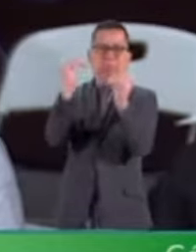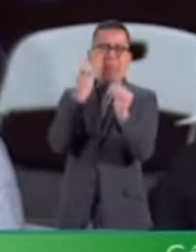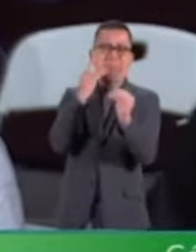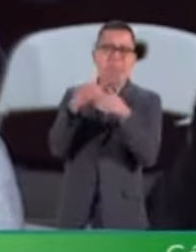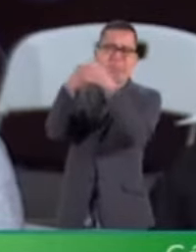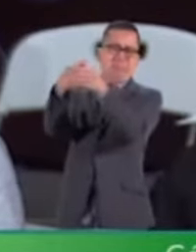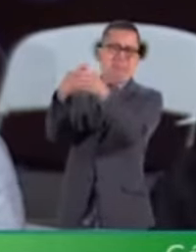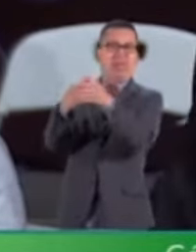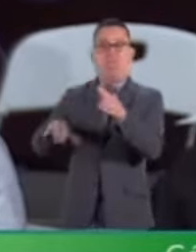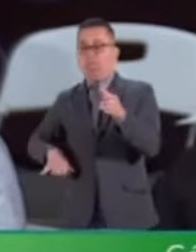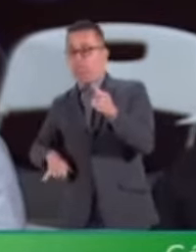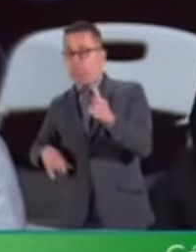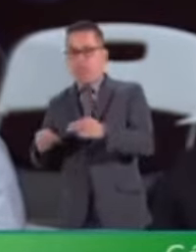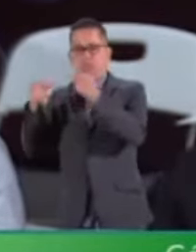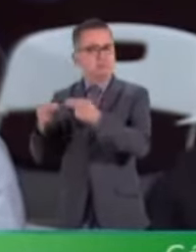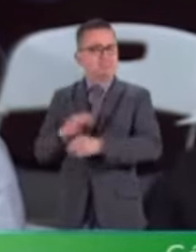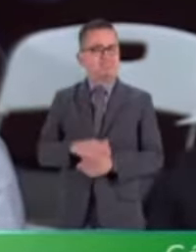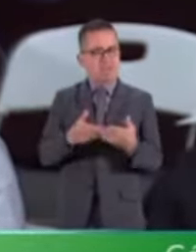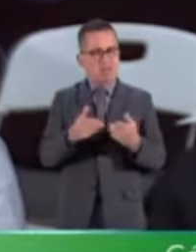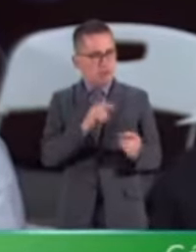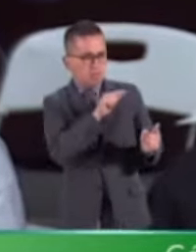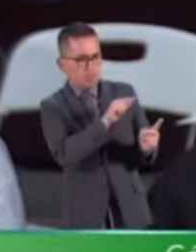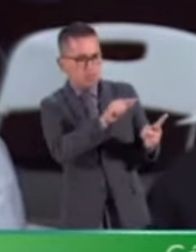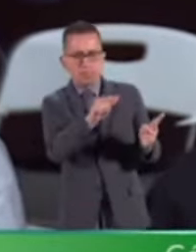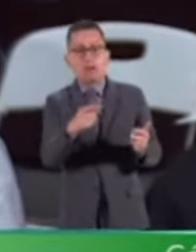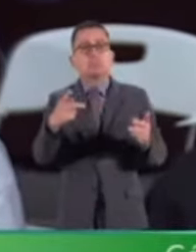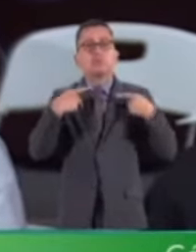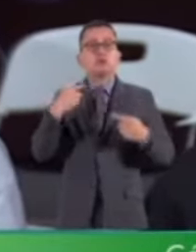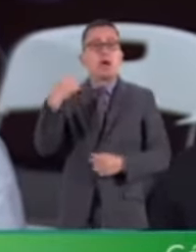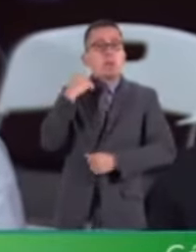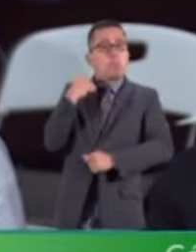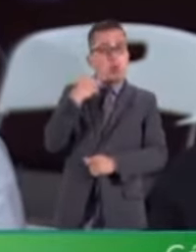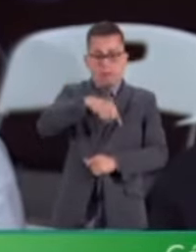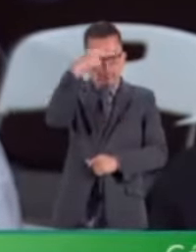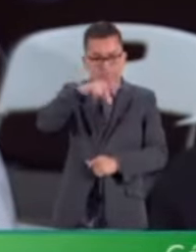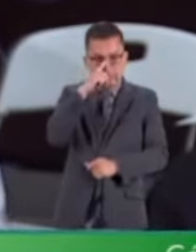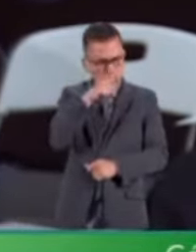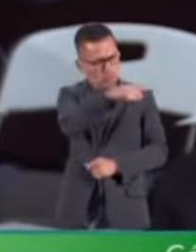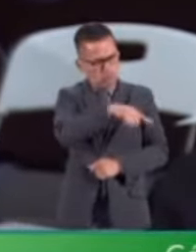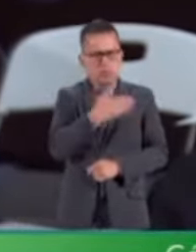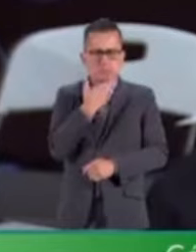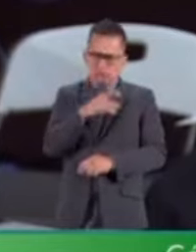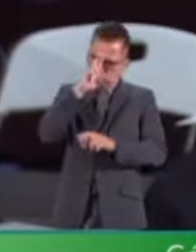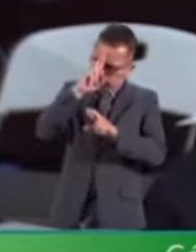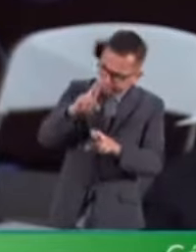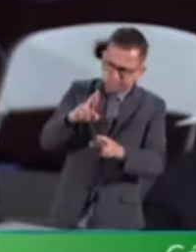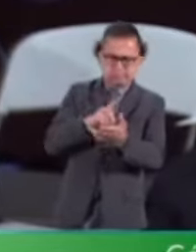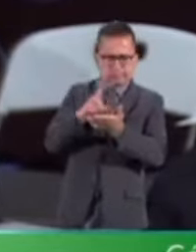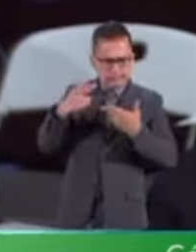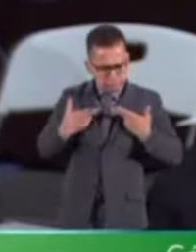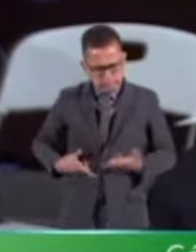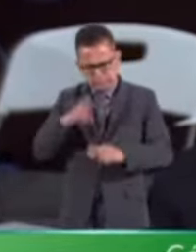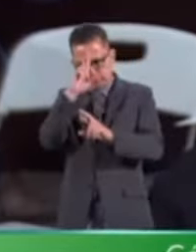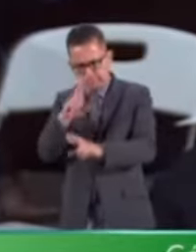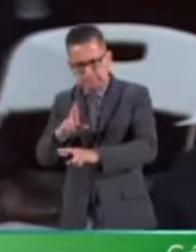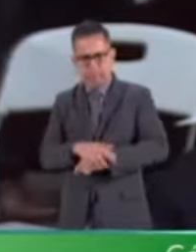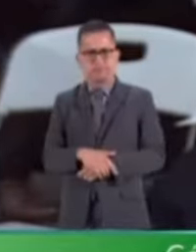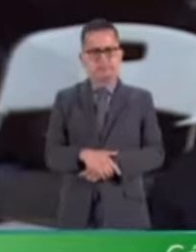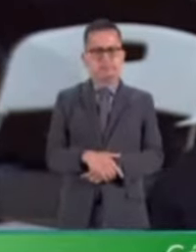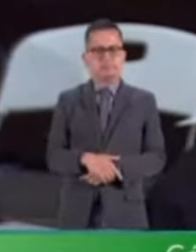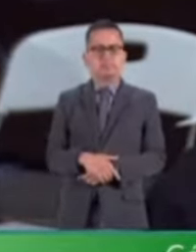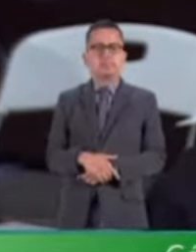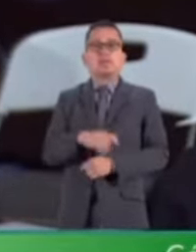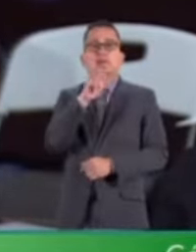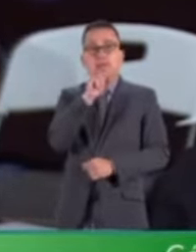Ahora serán abogados mexicanos comunes con sentido de respeto a los derechos humanos, pero también